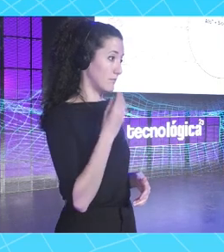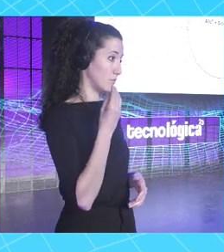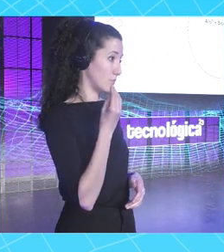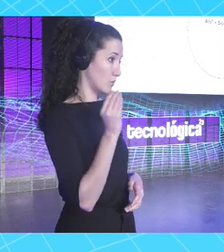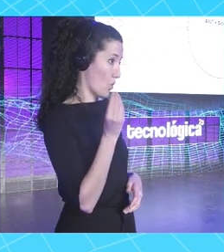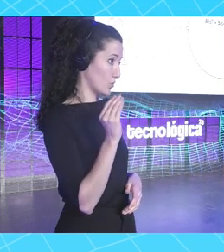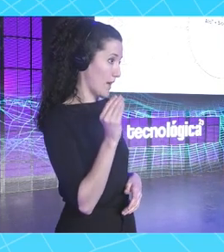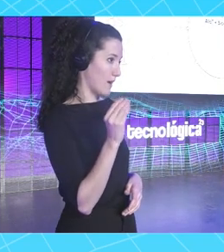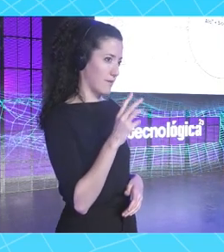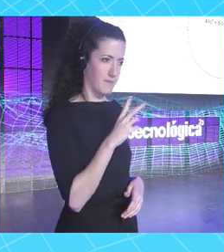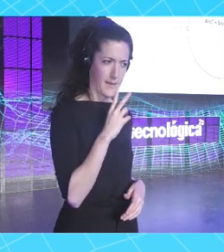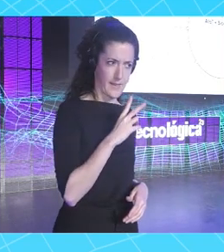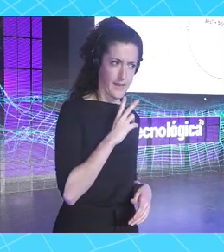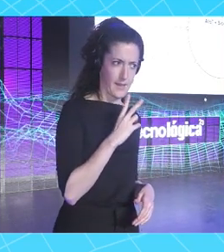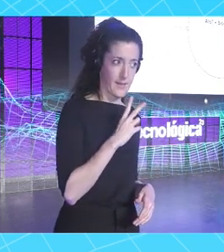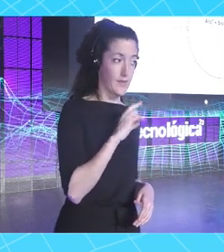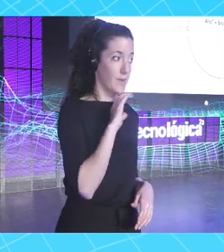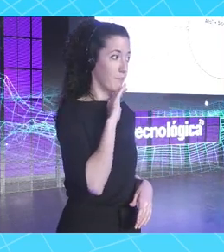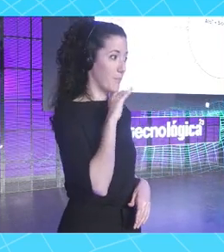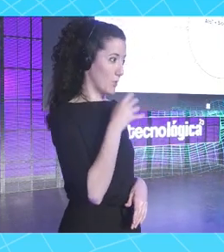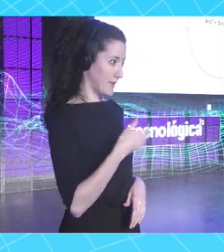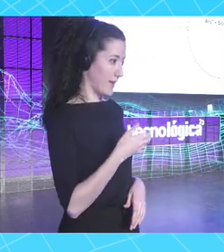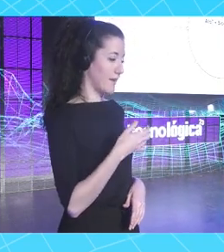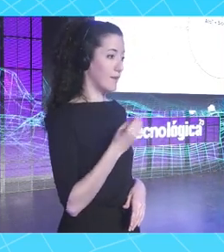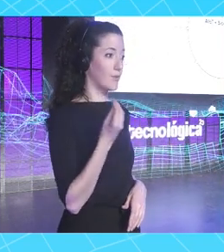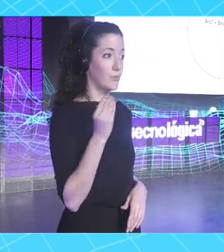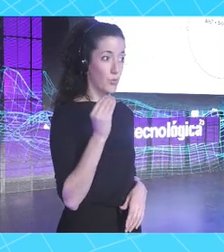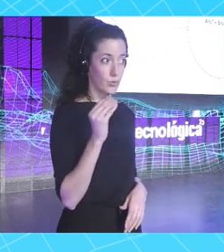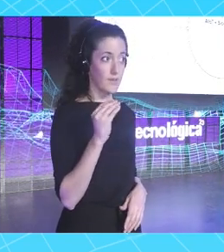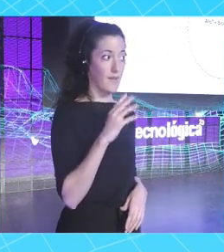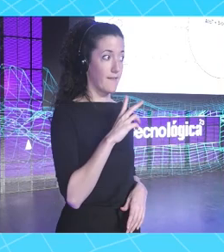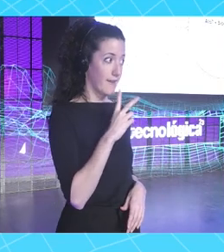Rosa verde Rosa Violeta